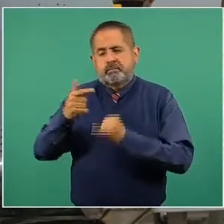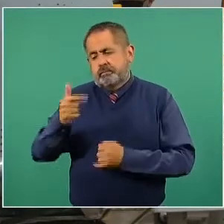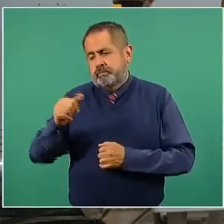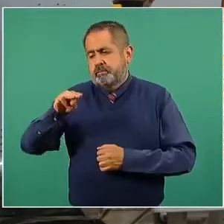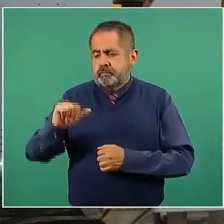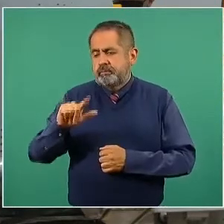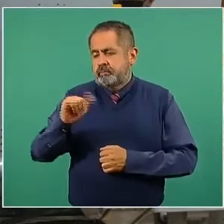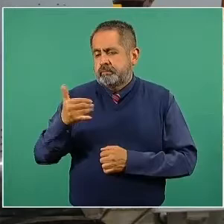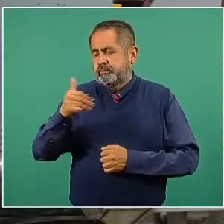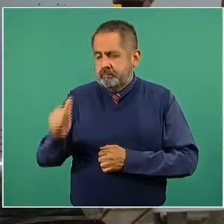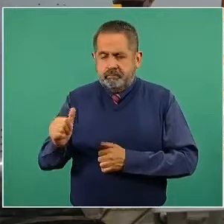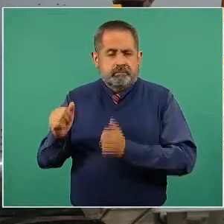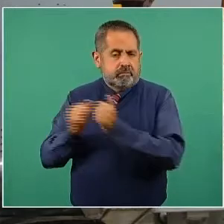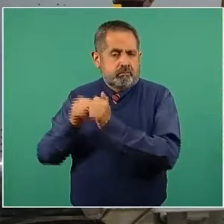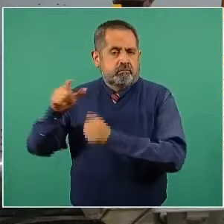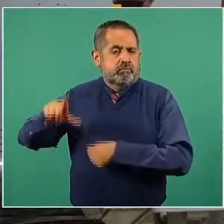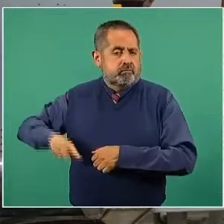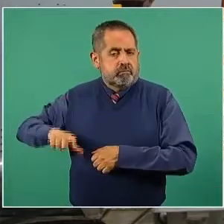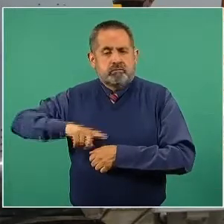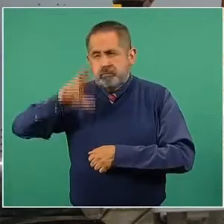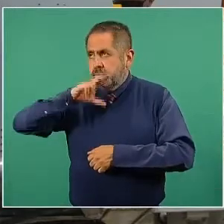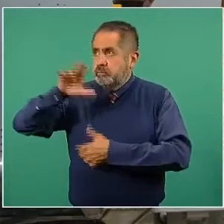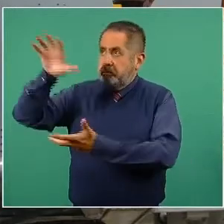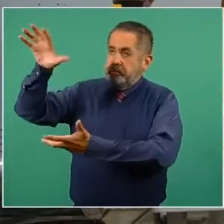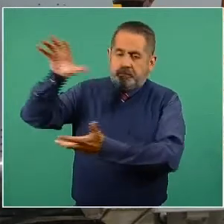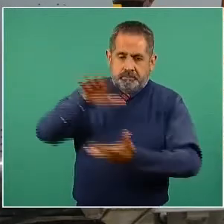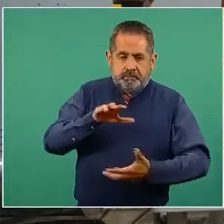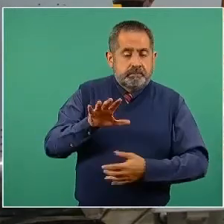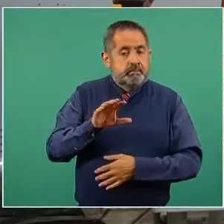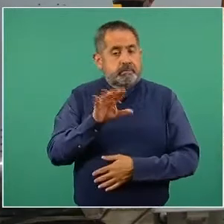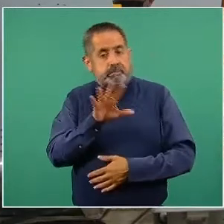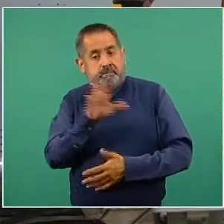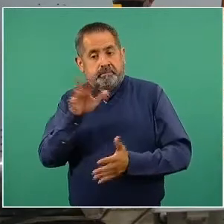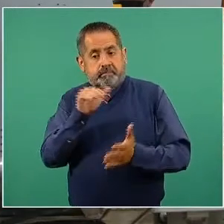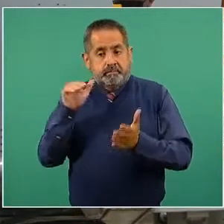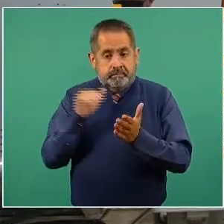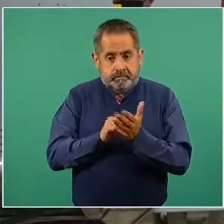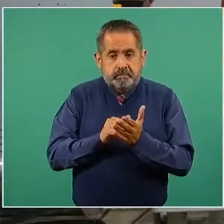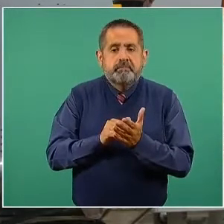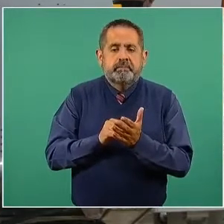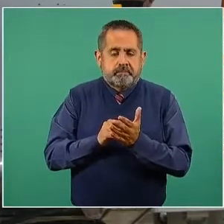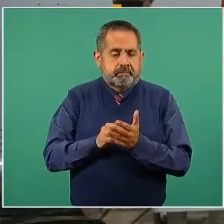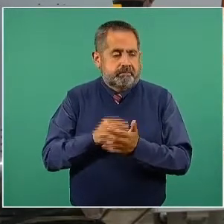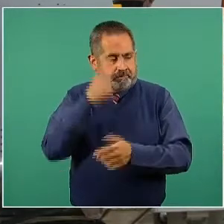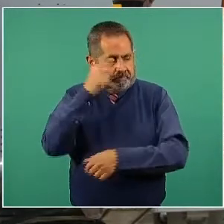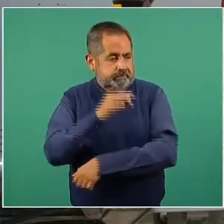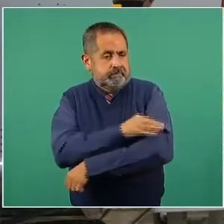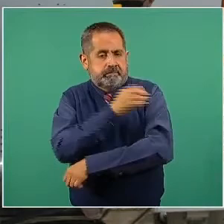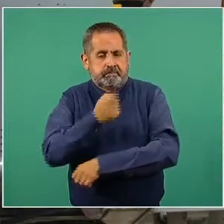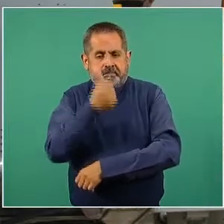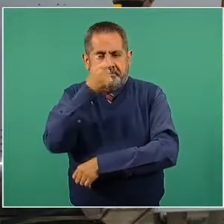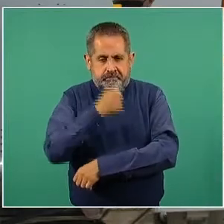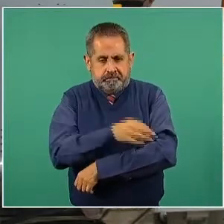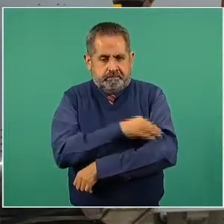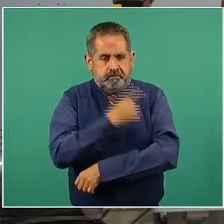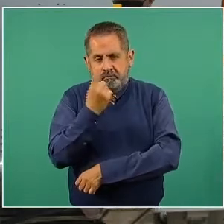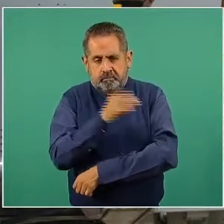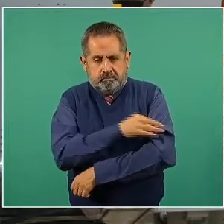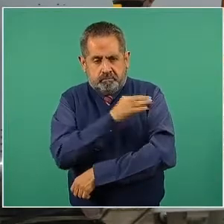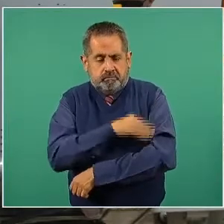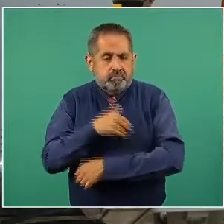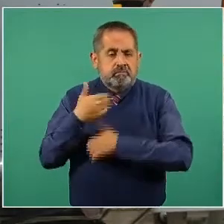Gamaleya, y el Fondo Ruso de Inversiones Directas, 500,000 primeras dosis que han arribado a nuestro país y